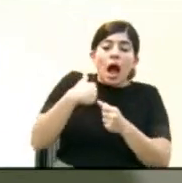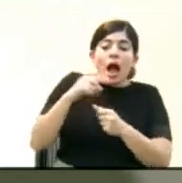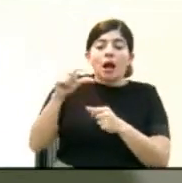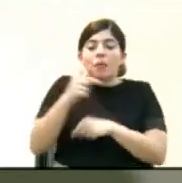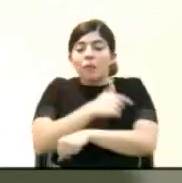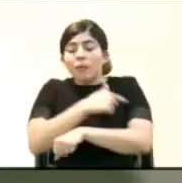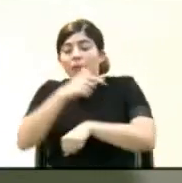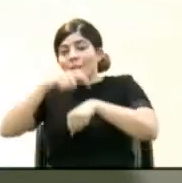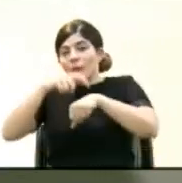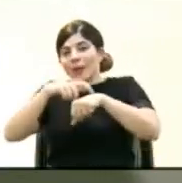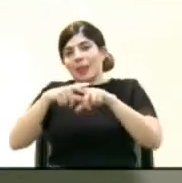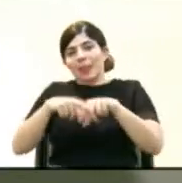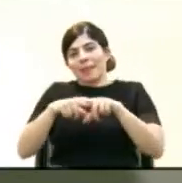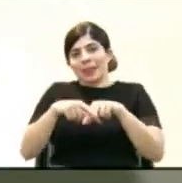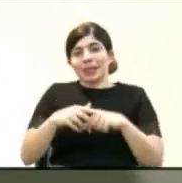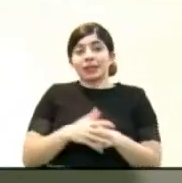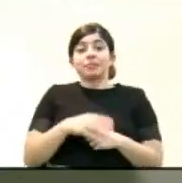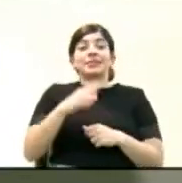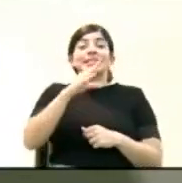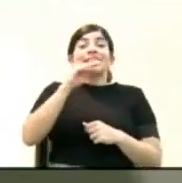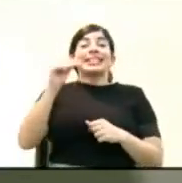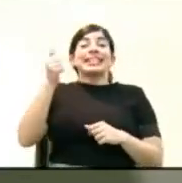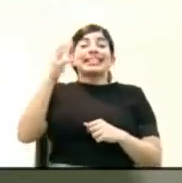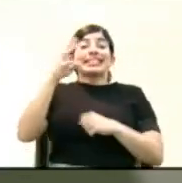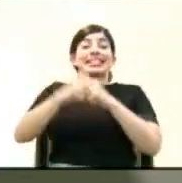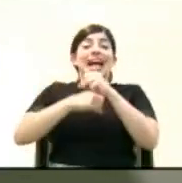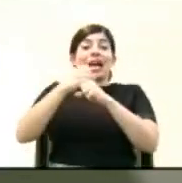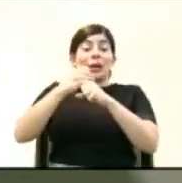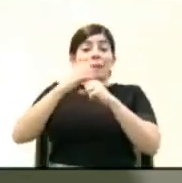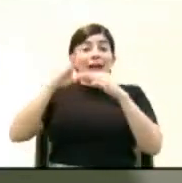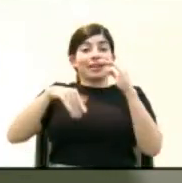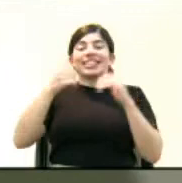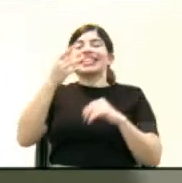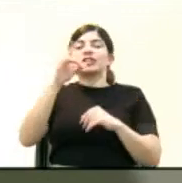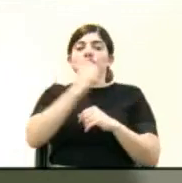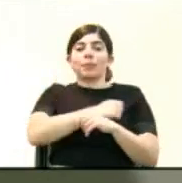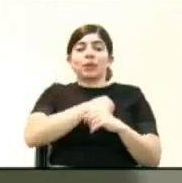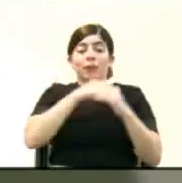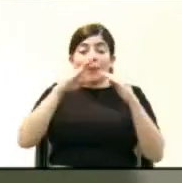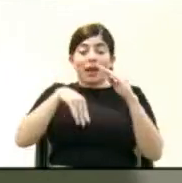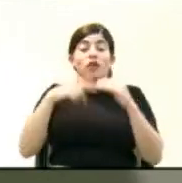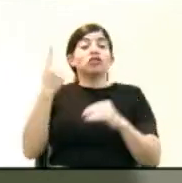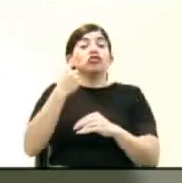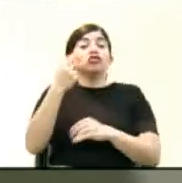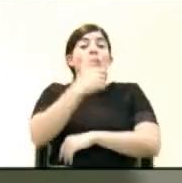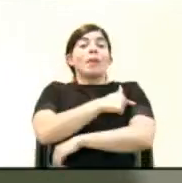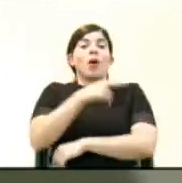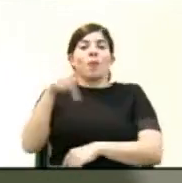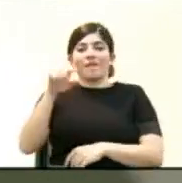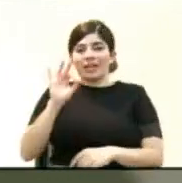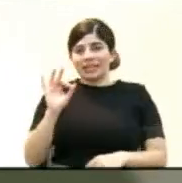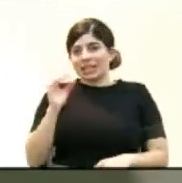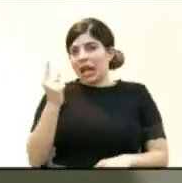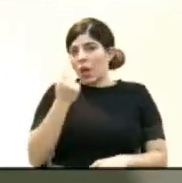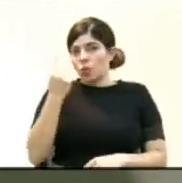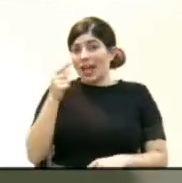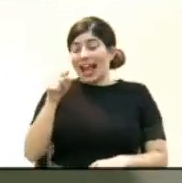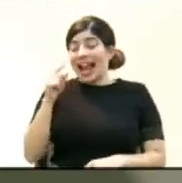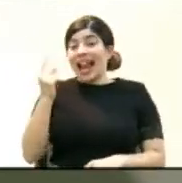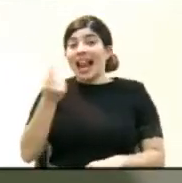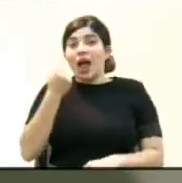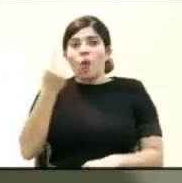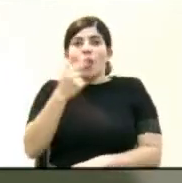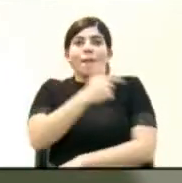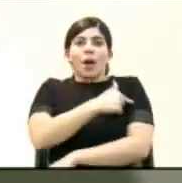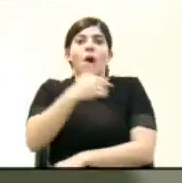Y además recuérdese que menores de 18 años, solo se pueden vacunar con Pfizer, porque es la única vacuna que